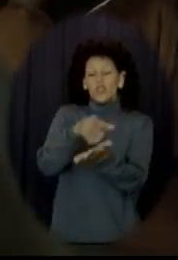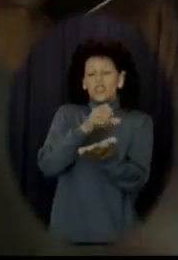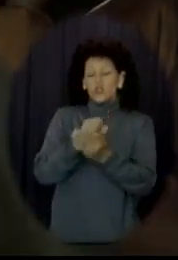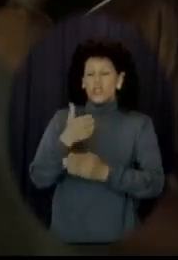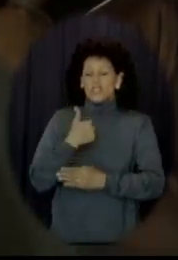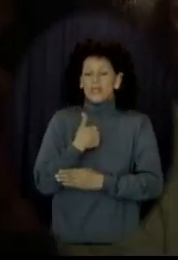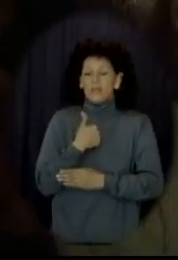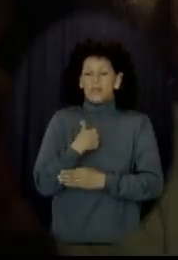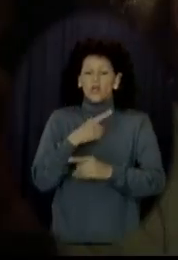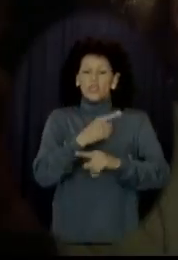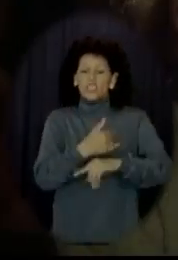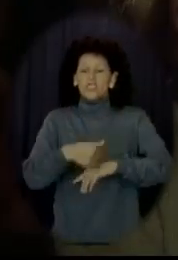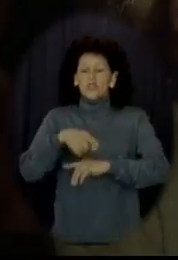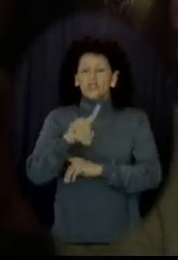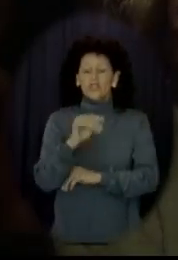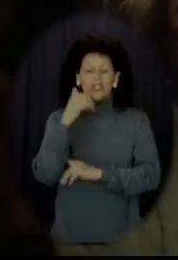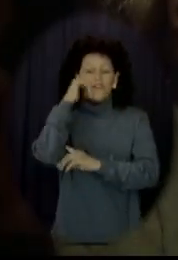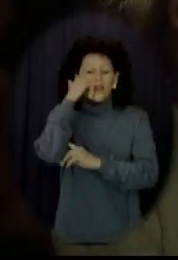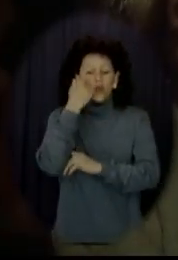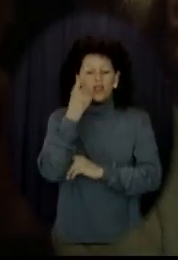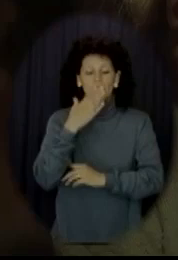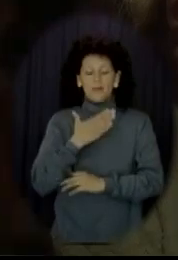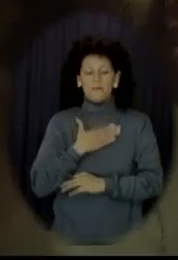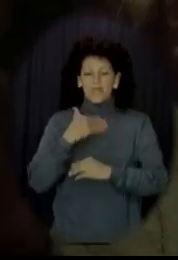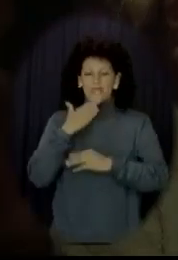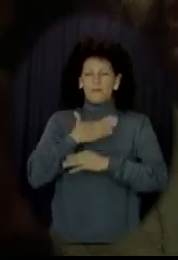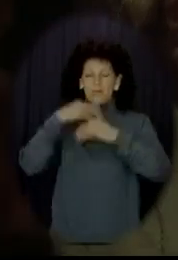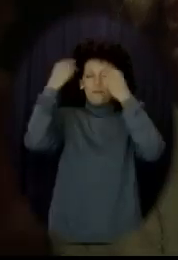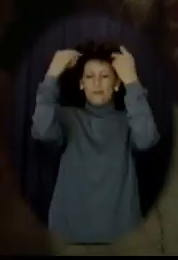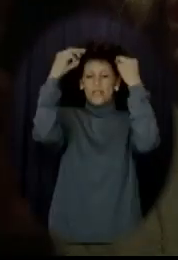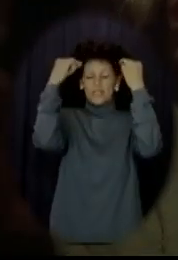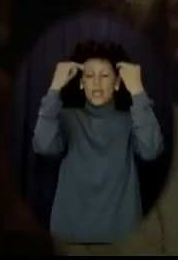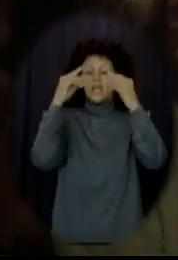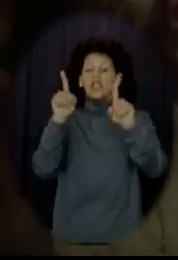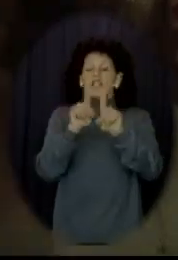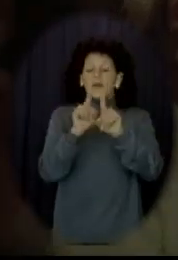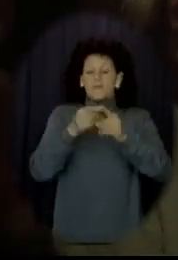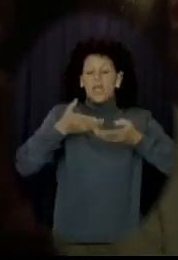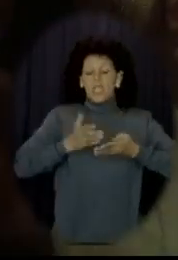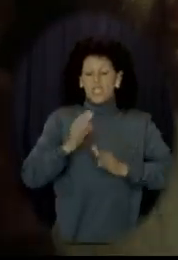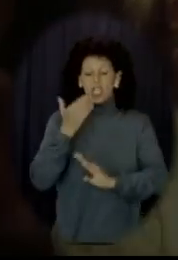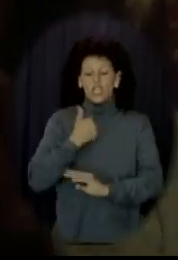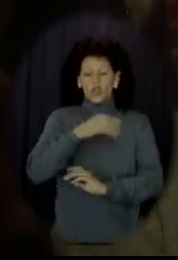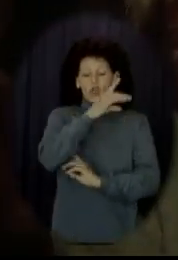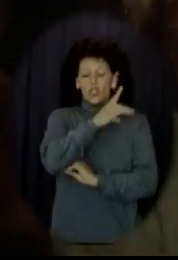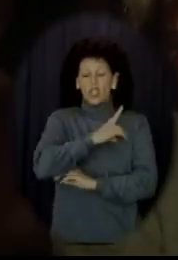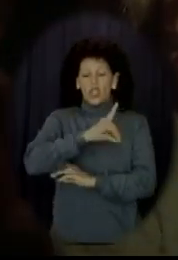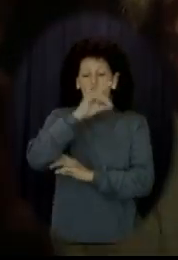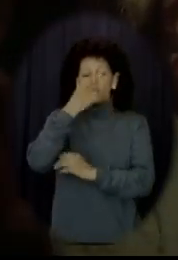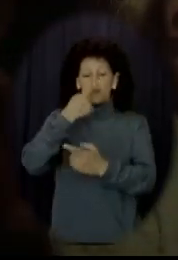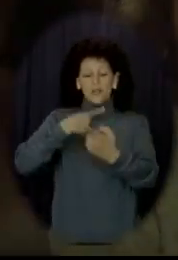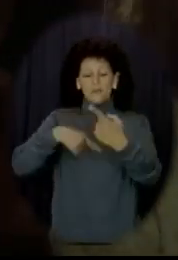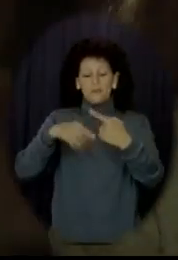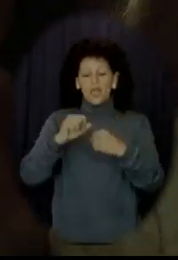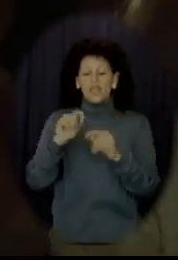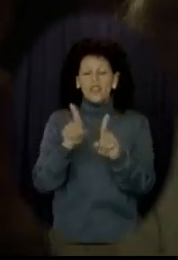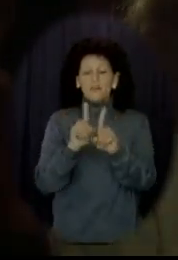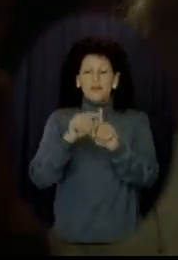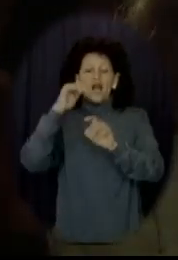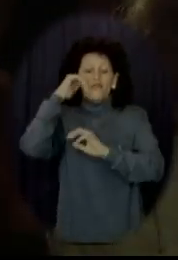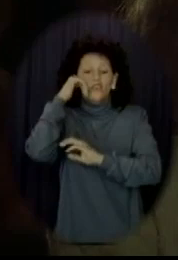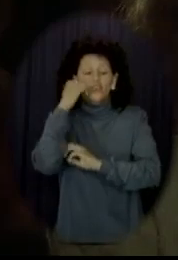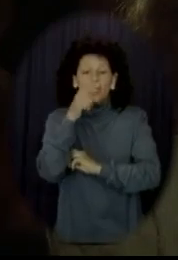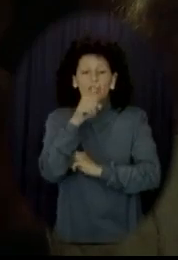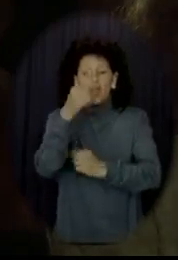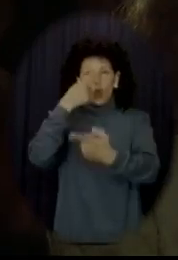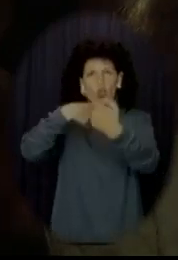alma? Si alguno se avergüenza de mí y de mi mensaje, también yo, el Hijo del Hombre, me avergonzaré de